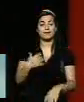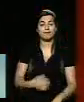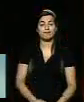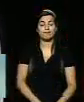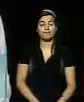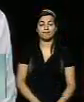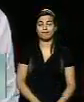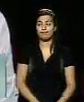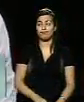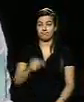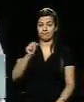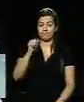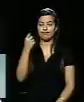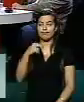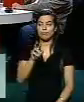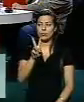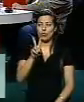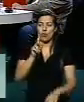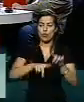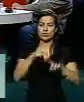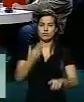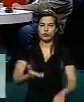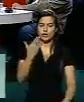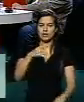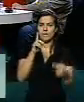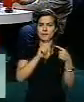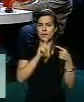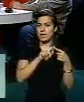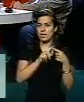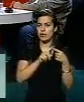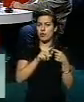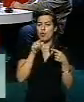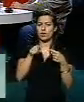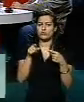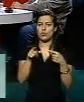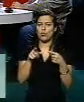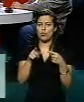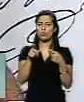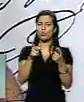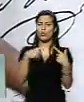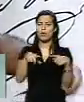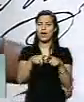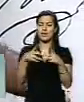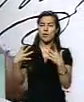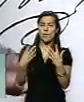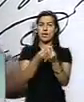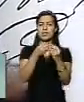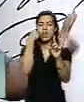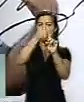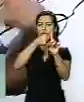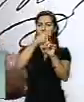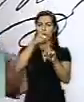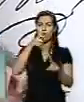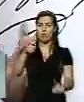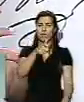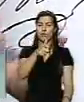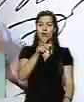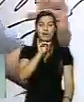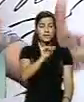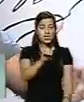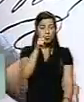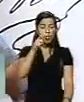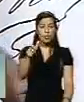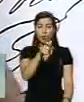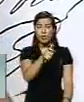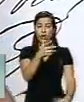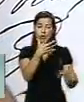Sí, hay dos cosas fundamentales ahí, ¿no? Una es que son espacios que acompañan las luchas del mismo pueblo, es el mismo pueblo acompañando desde la